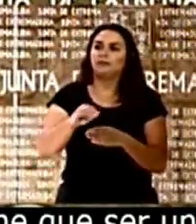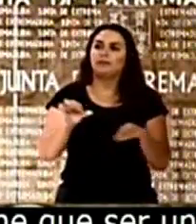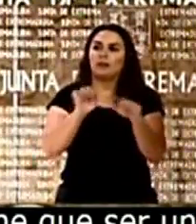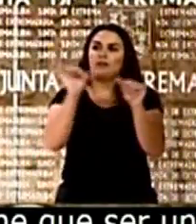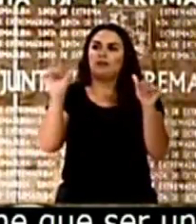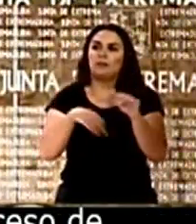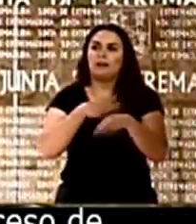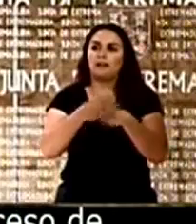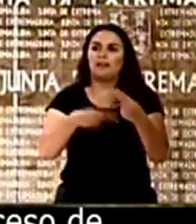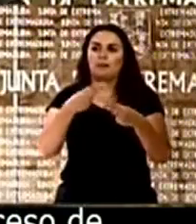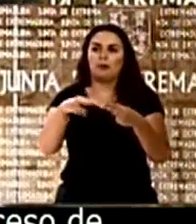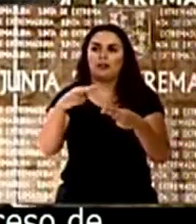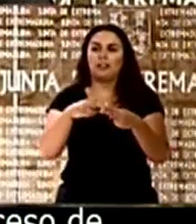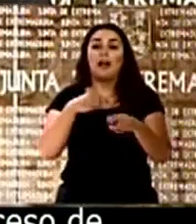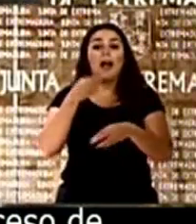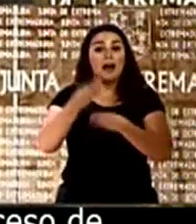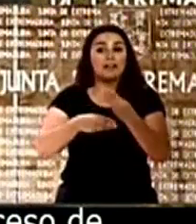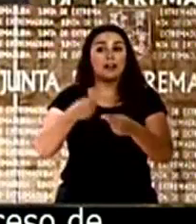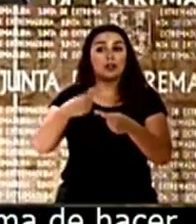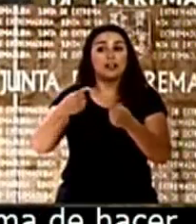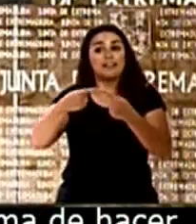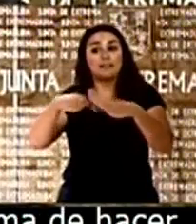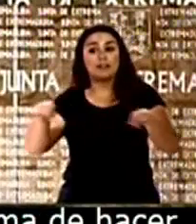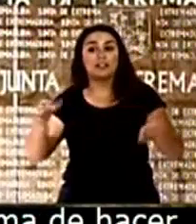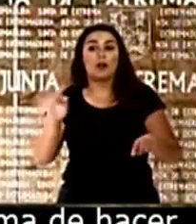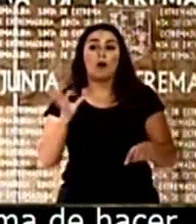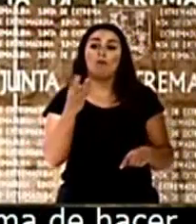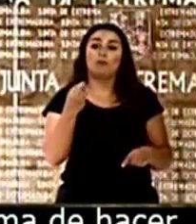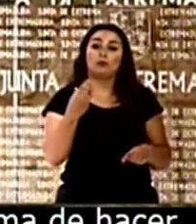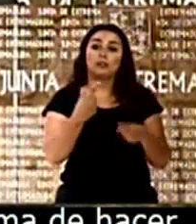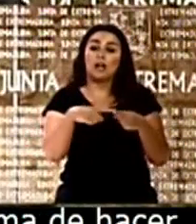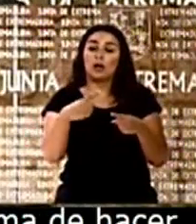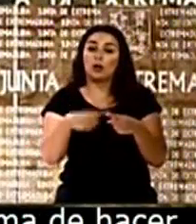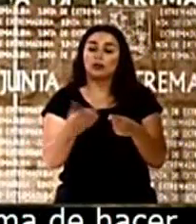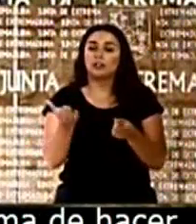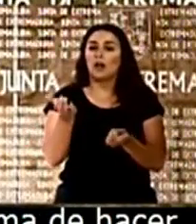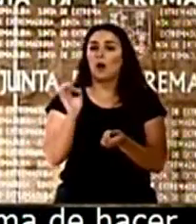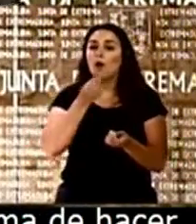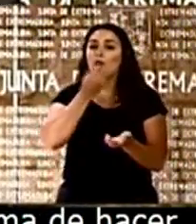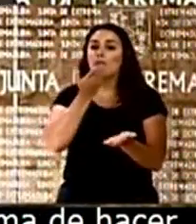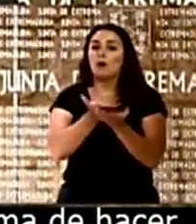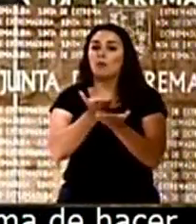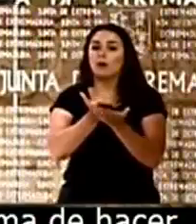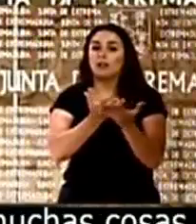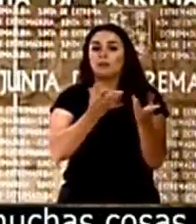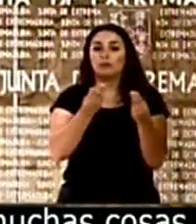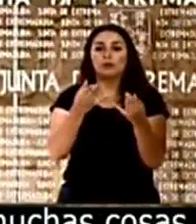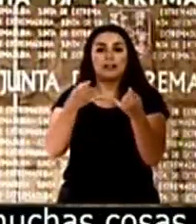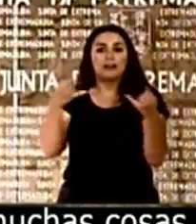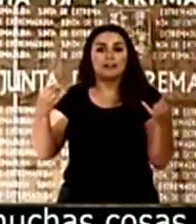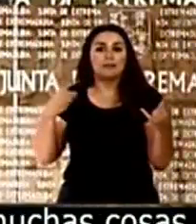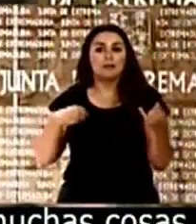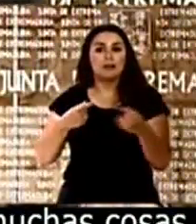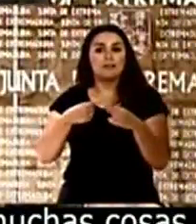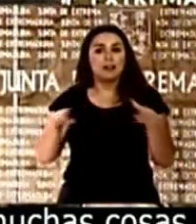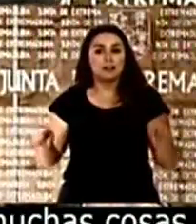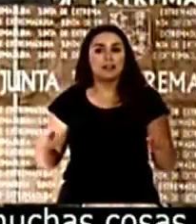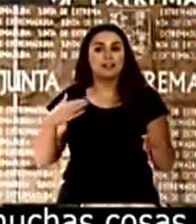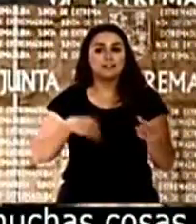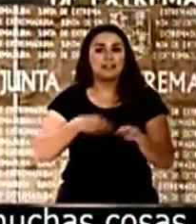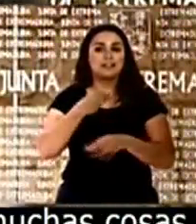hacer política, que más que hacer cosas diferentes o muchas cosas diferentes o proponer muchas líneas de actuación diferenciadas de lo que ya se